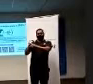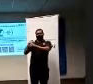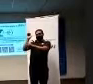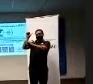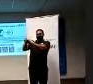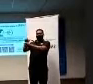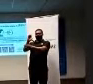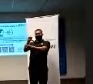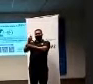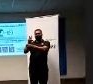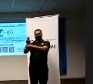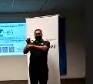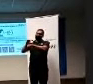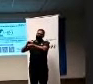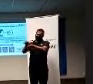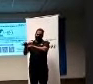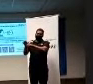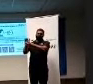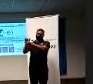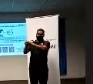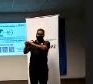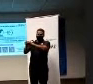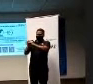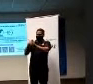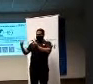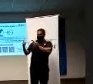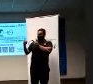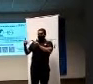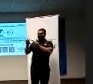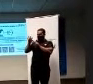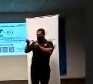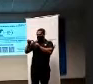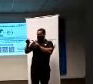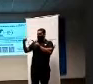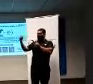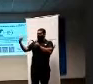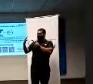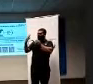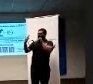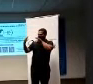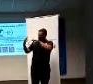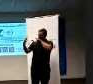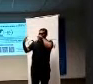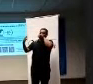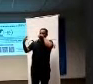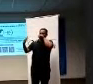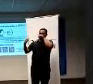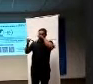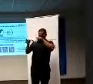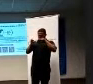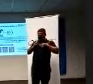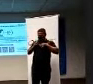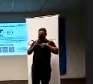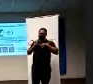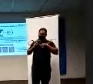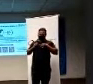También al hacer estas pequeñas gotitas y las partículas respiratorias que contenían el virus, donde se depositaban, que se